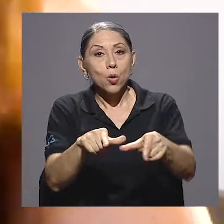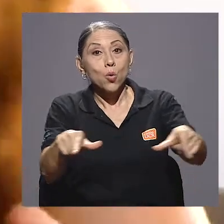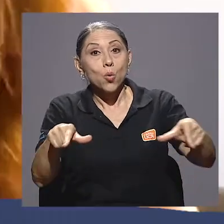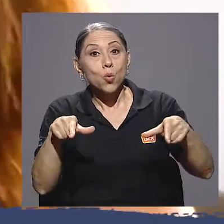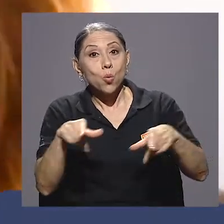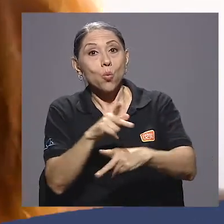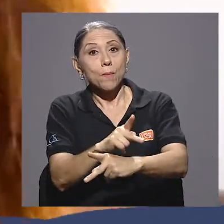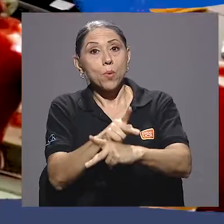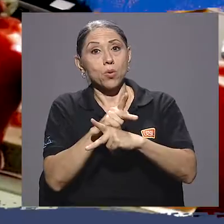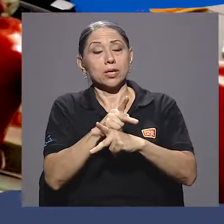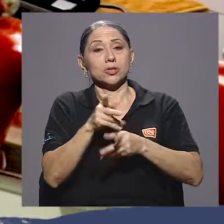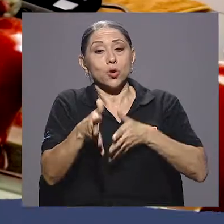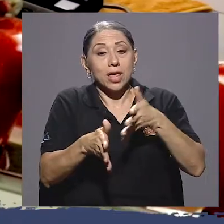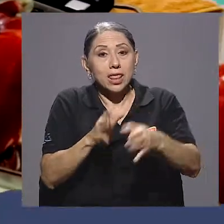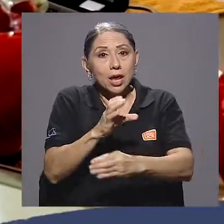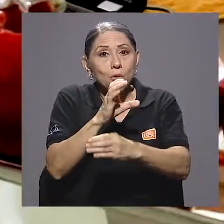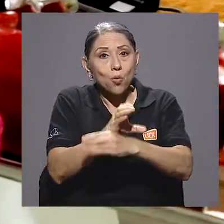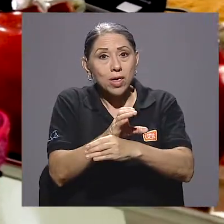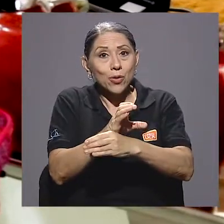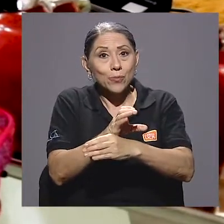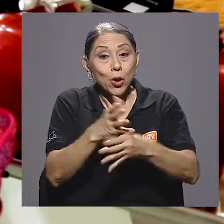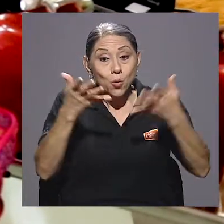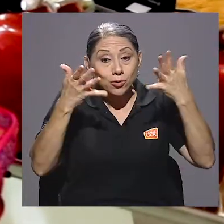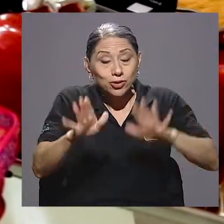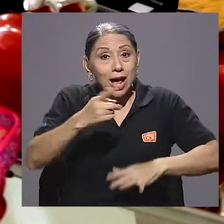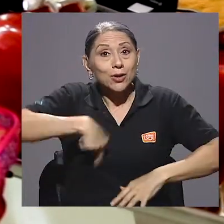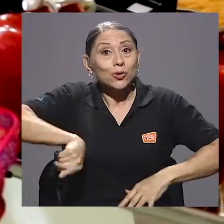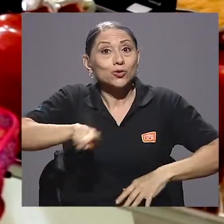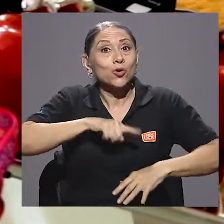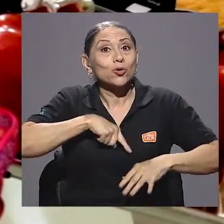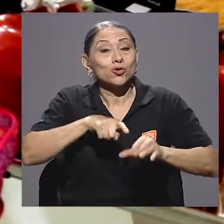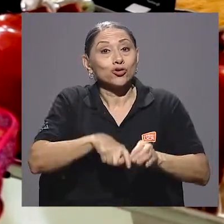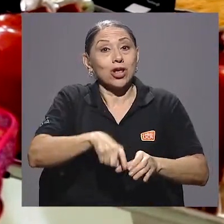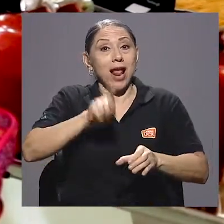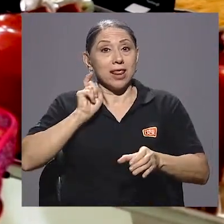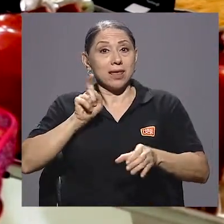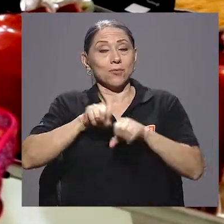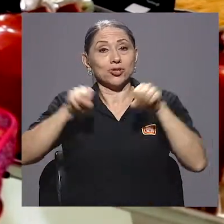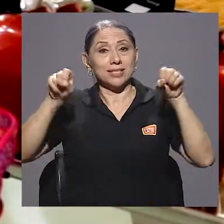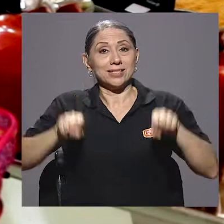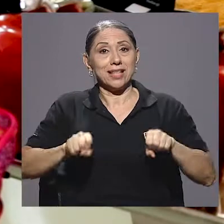de protección y de cuidado. Cuando salimos del sistema educativo